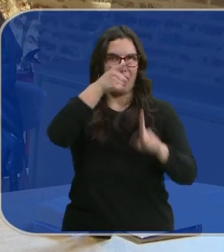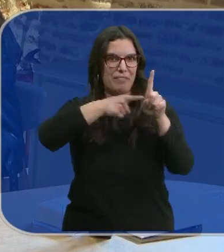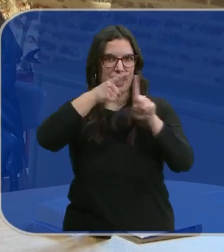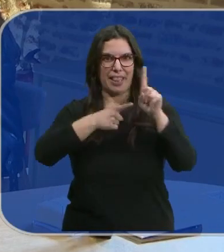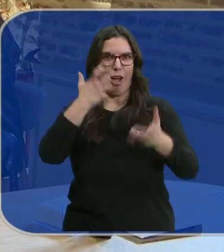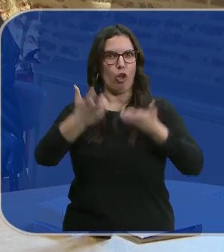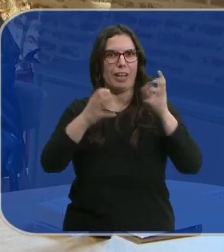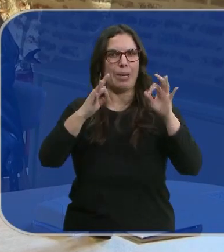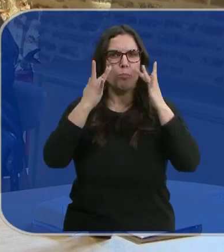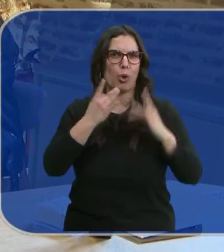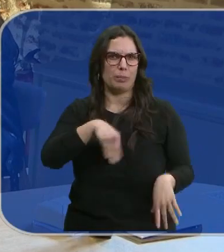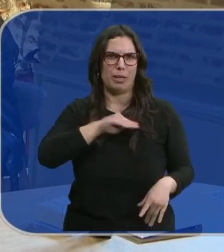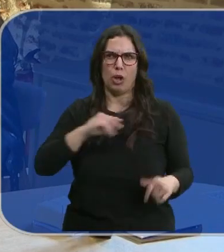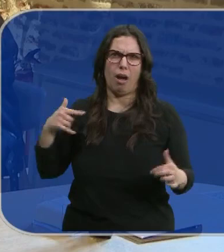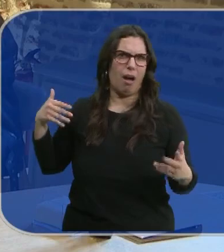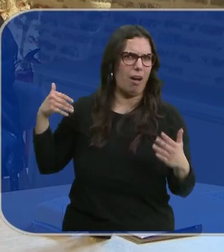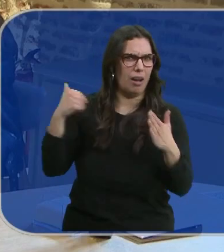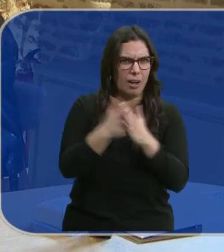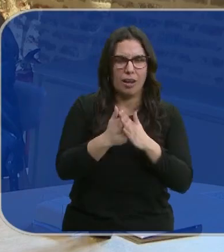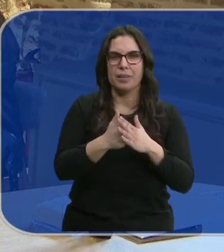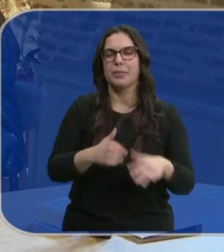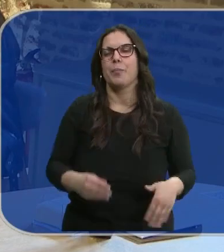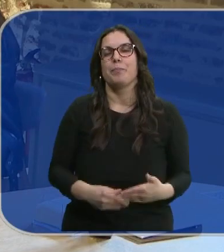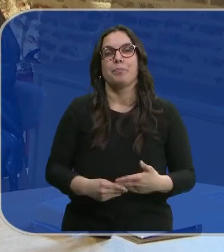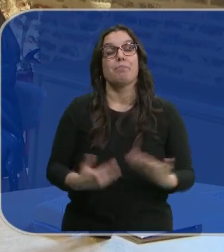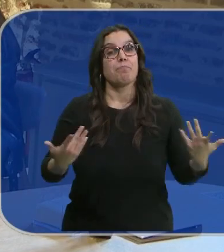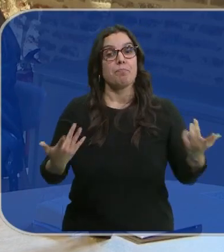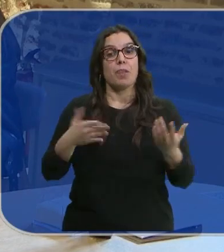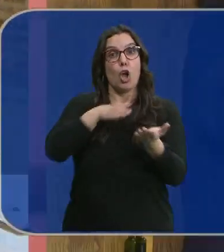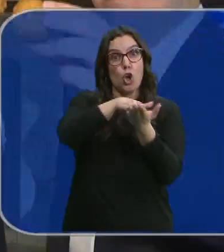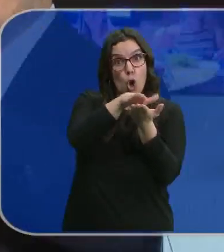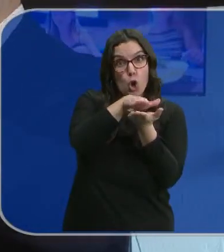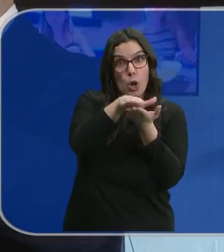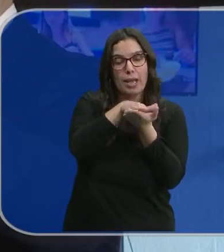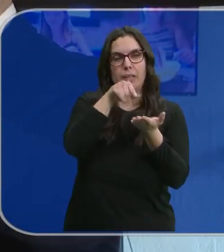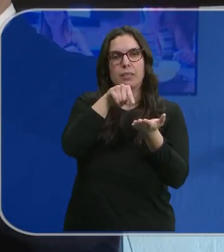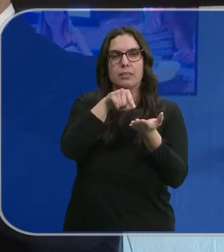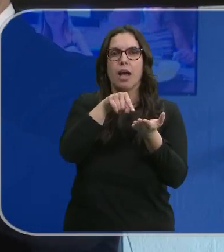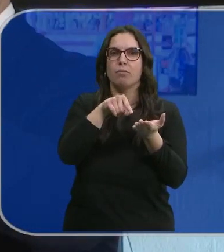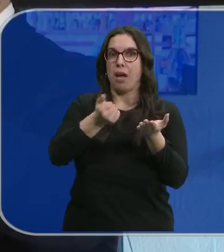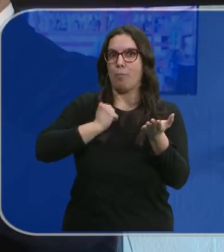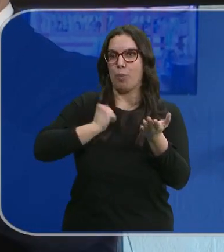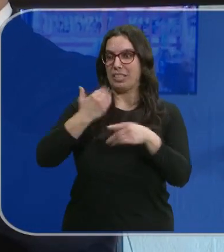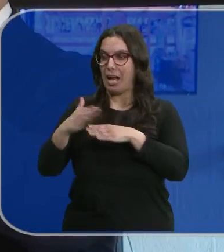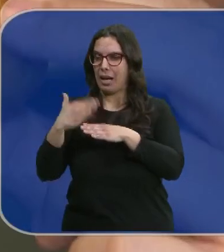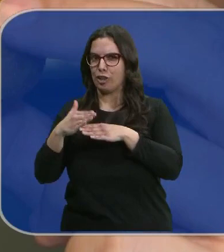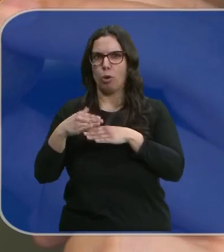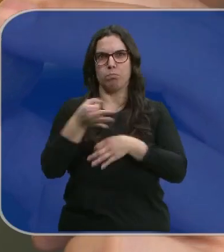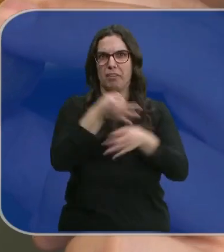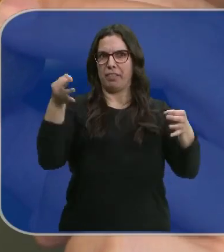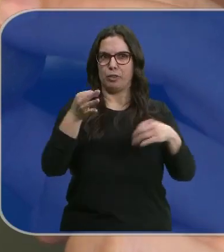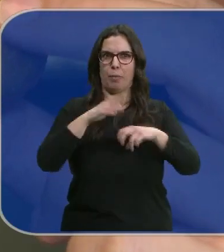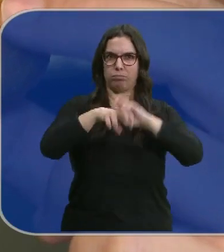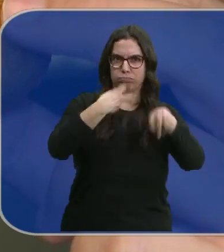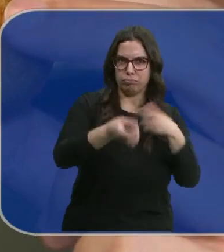en la cocina española desde hace décadas y décadas. No en vano, la croqueta permite aprovechar los restos de comida de la